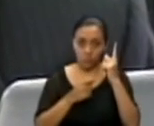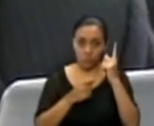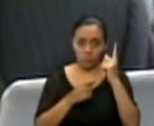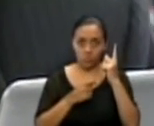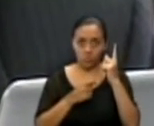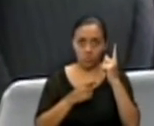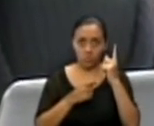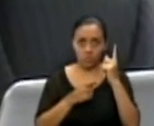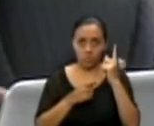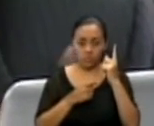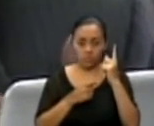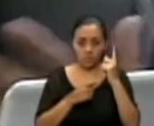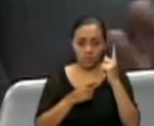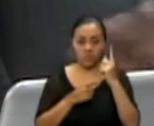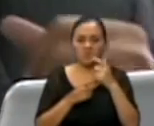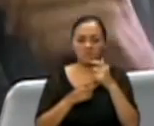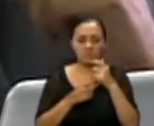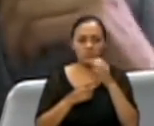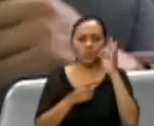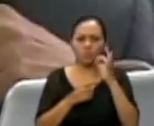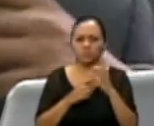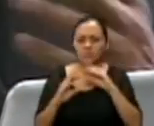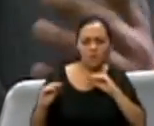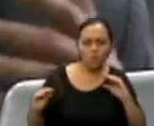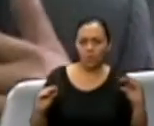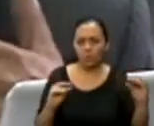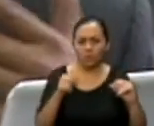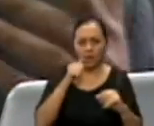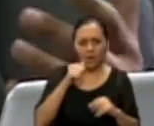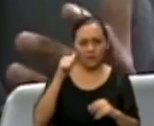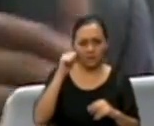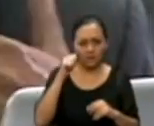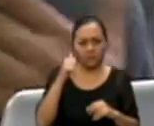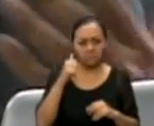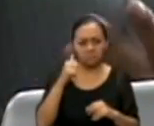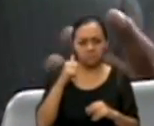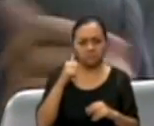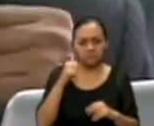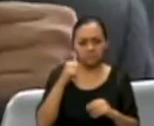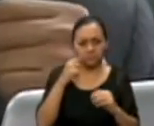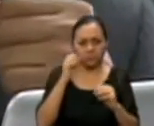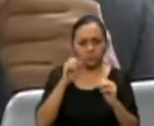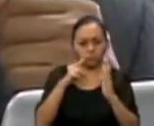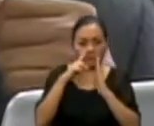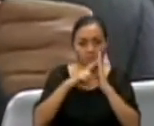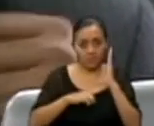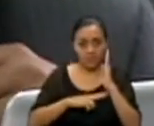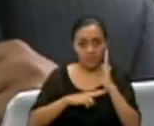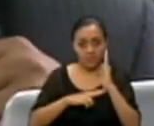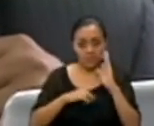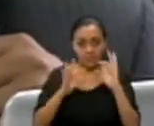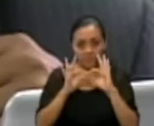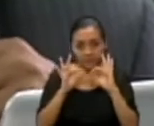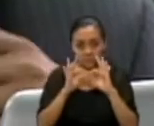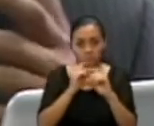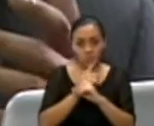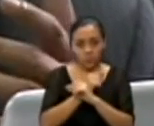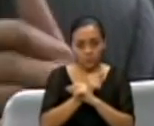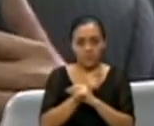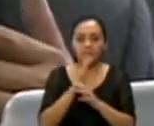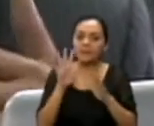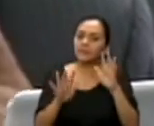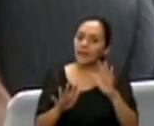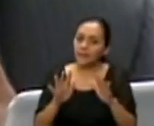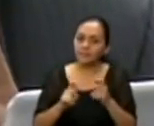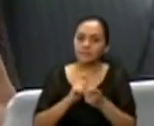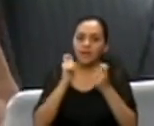insisto se habla ayer por ejemplo se escuchó el se habló se leyó en redes sociales de un posible